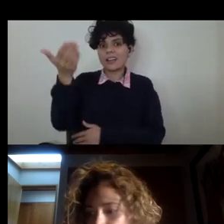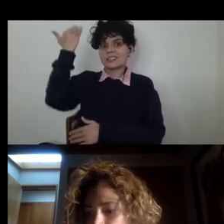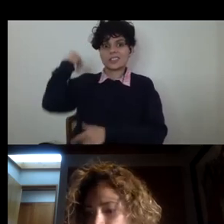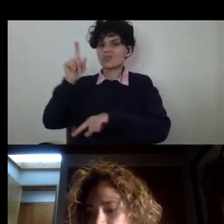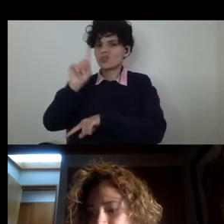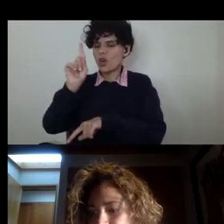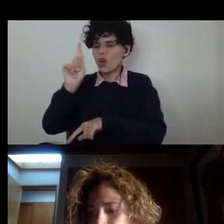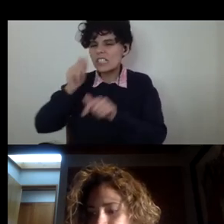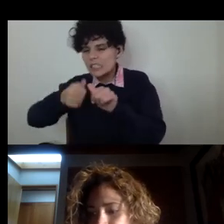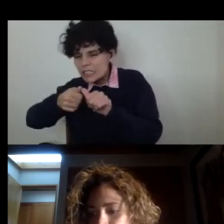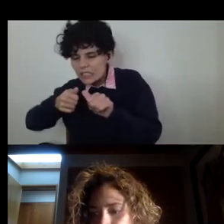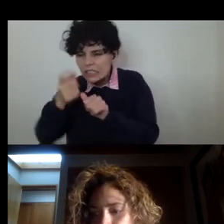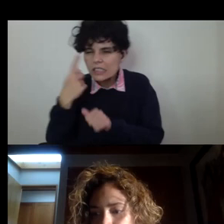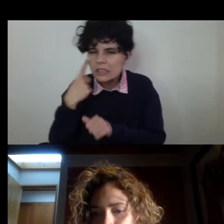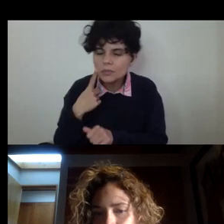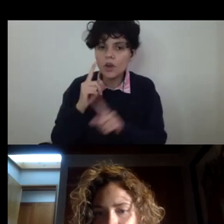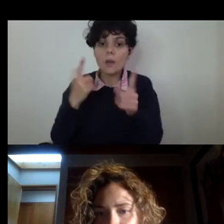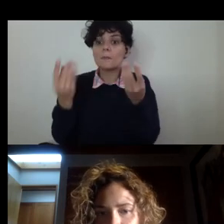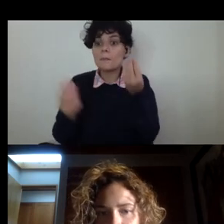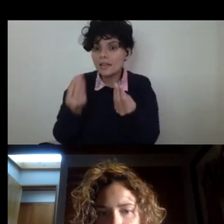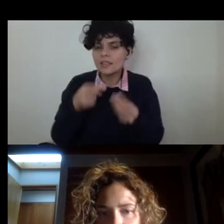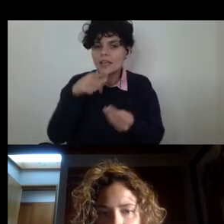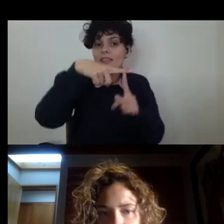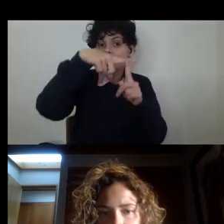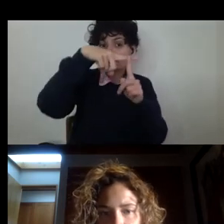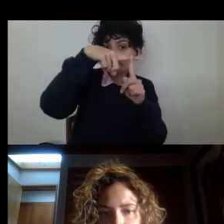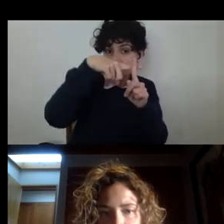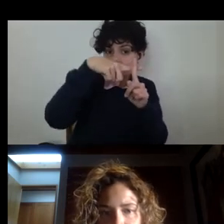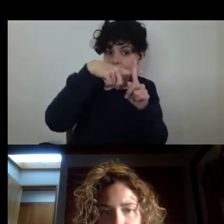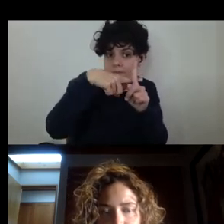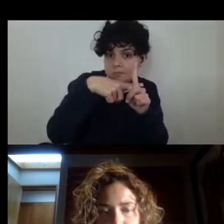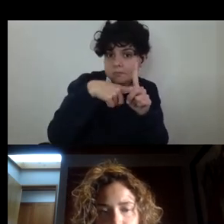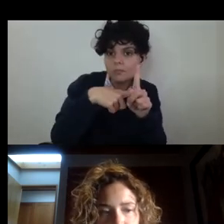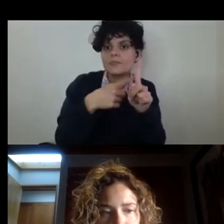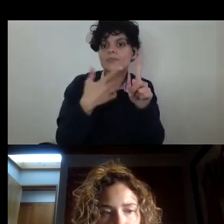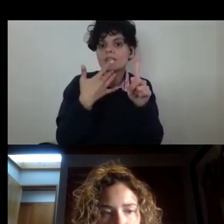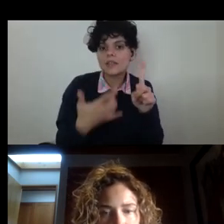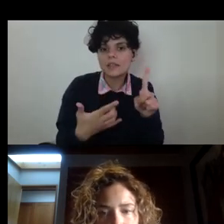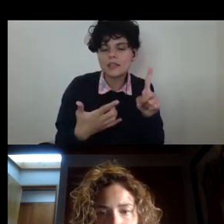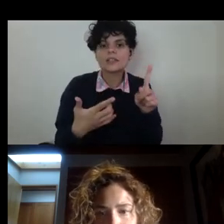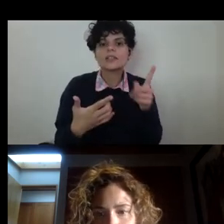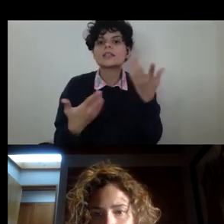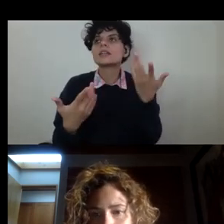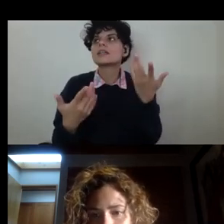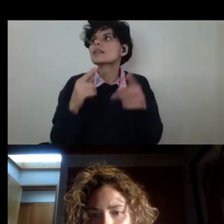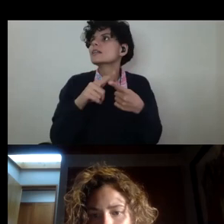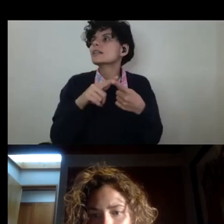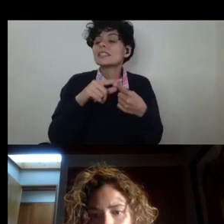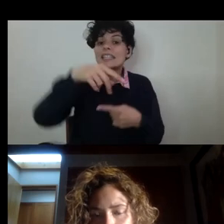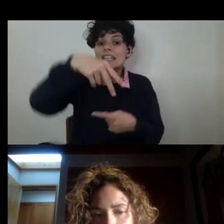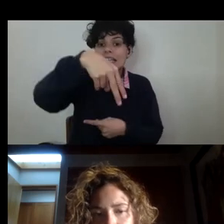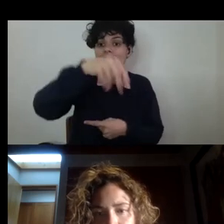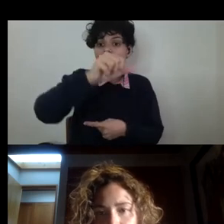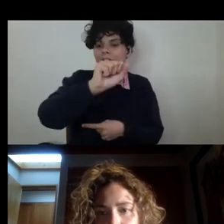que está pasando es que al bajar la temperatura están disminuyendo las permeabilidades de ion como el sodio, o una cosa que no está en esta